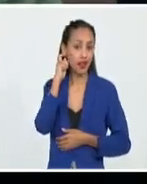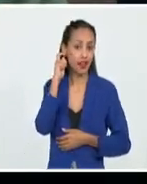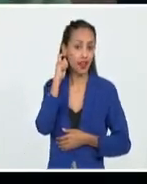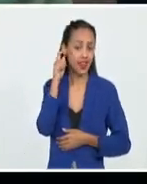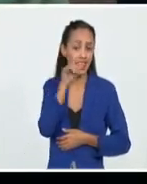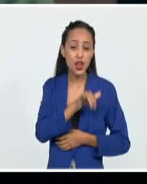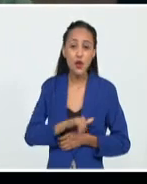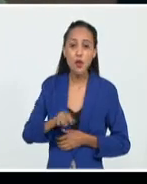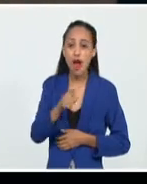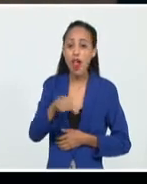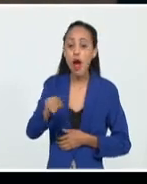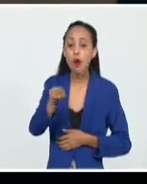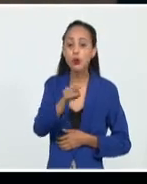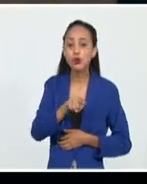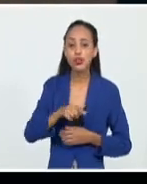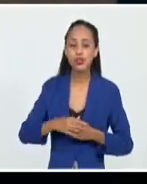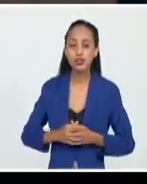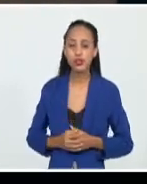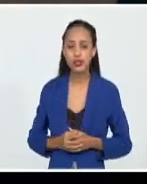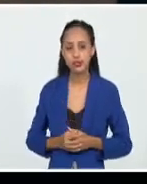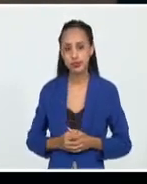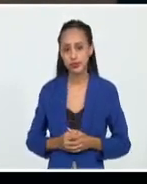ustedes,